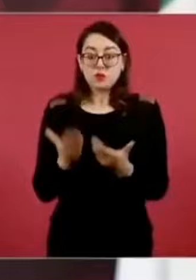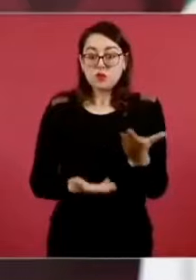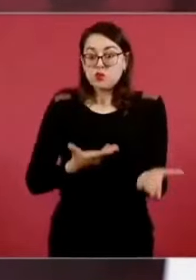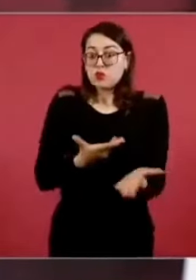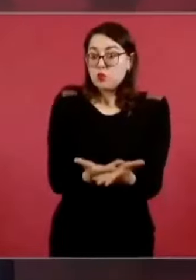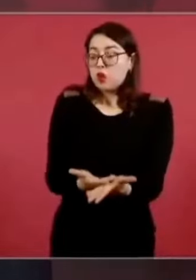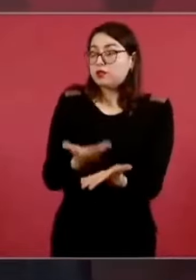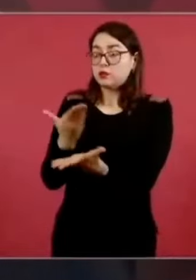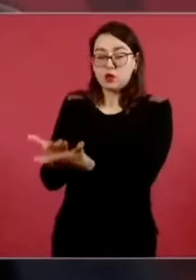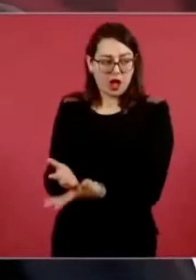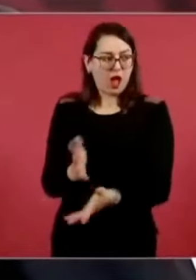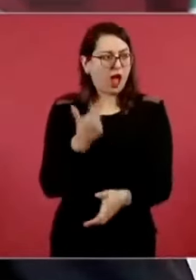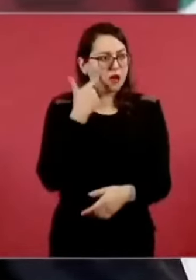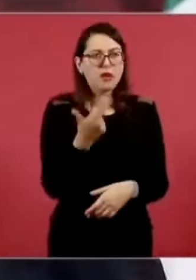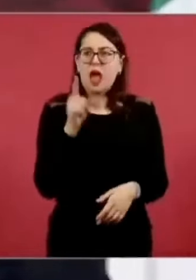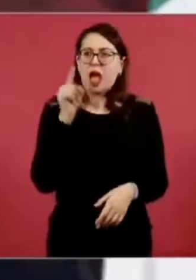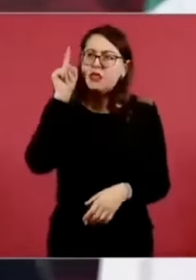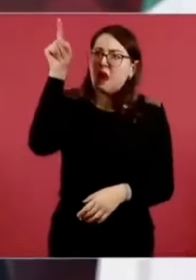de